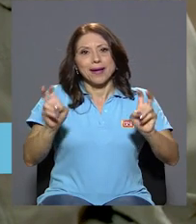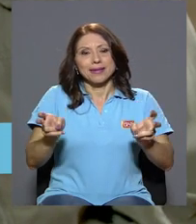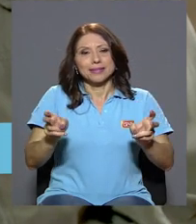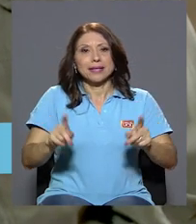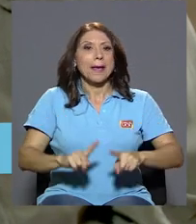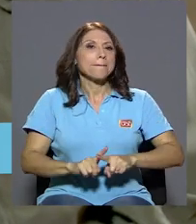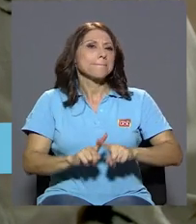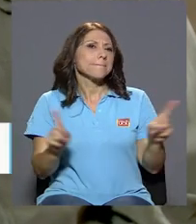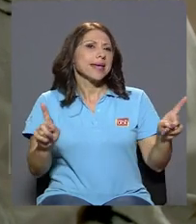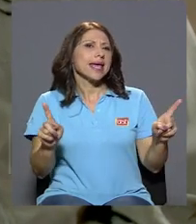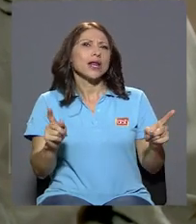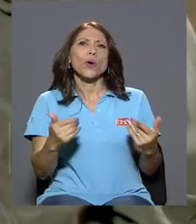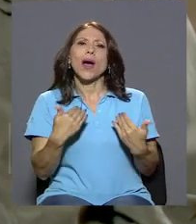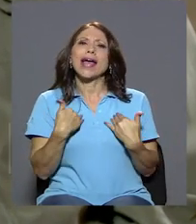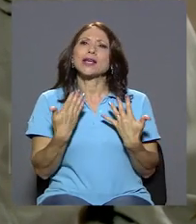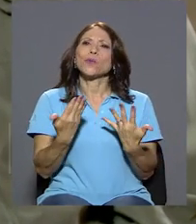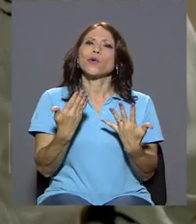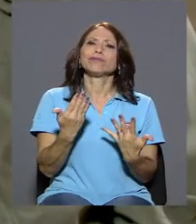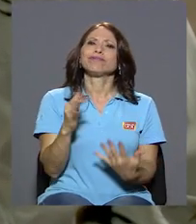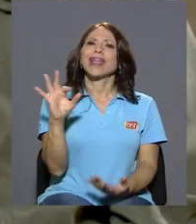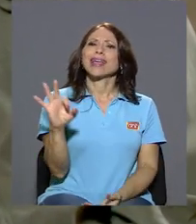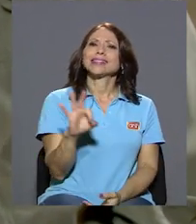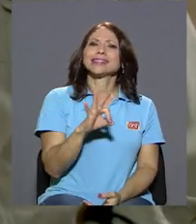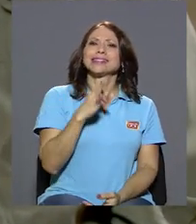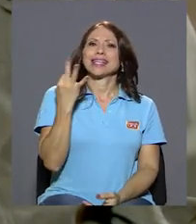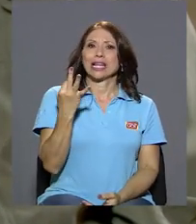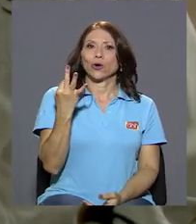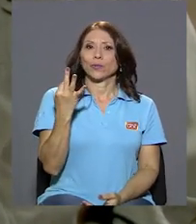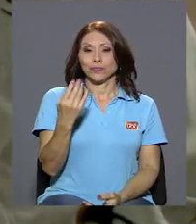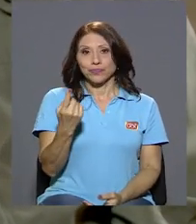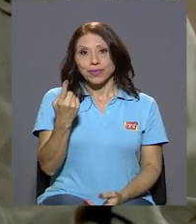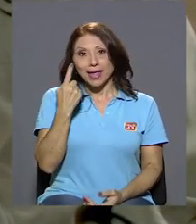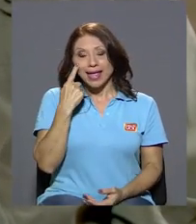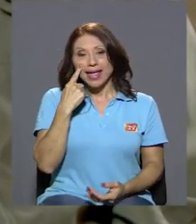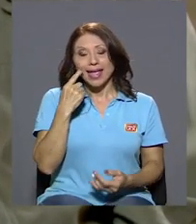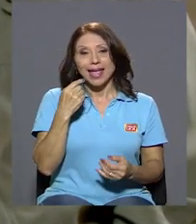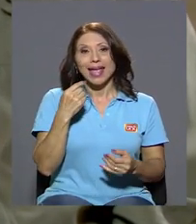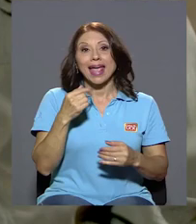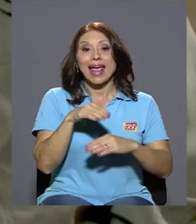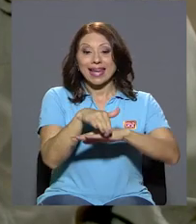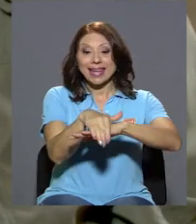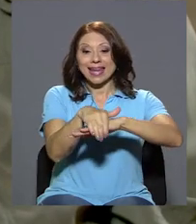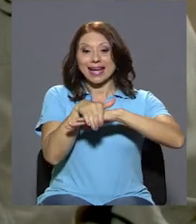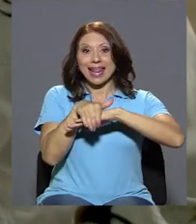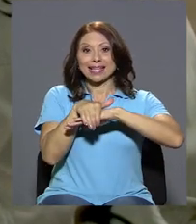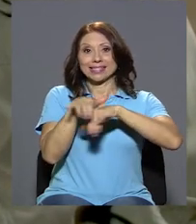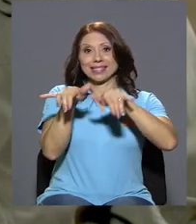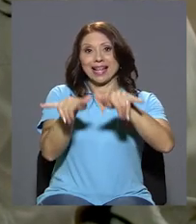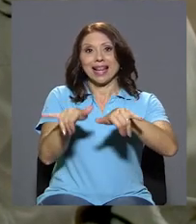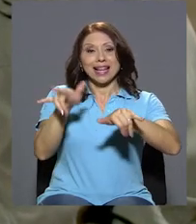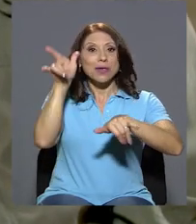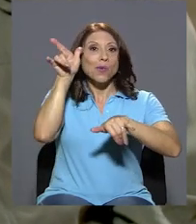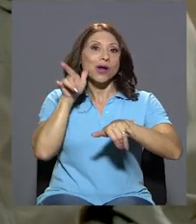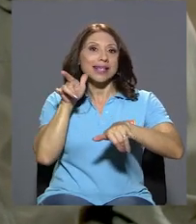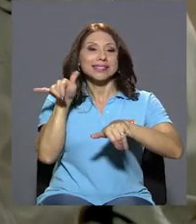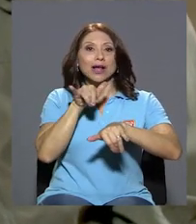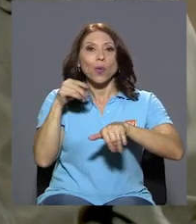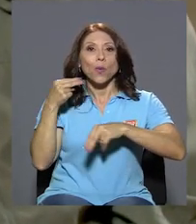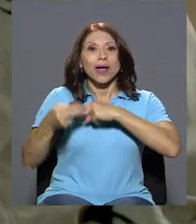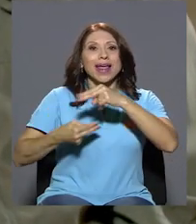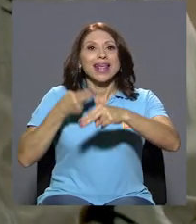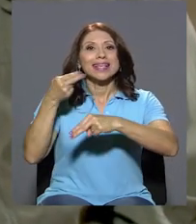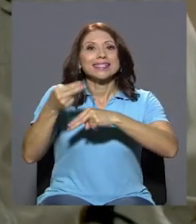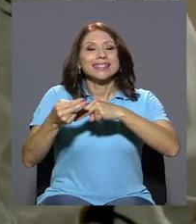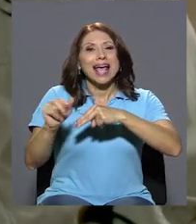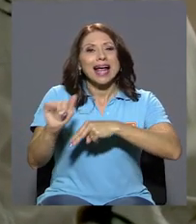cuestión de estilo digamos el inglés limonense como como herencia caribeña así